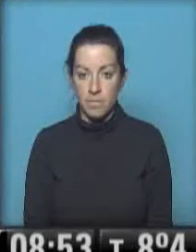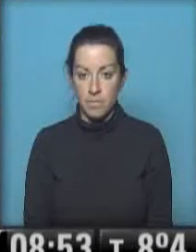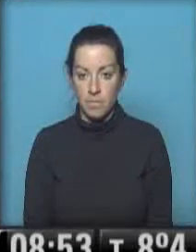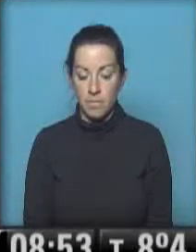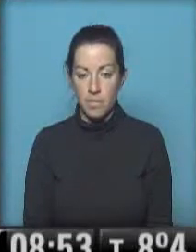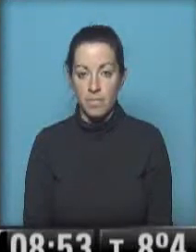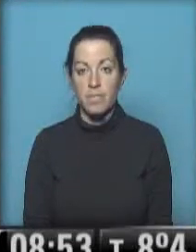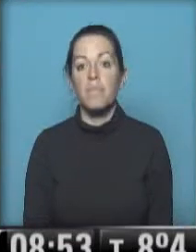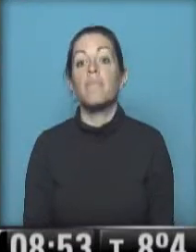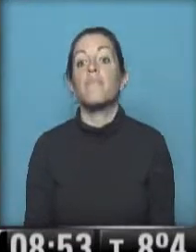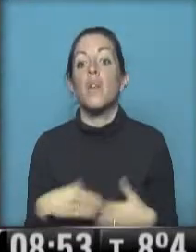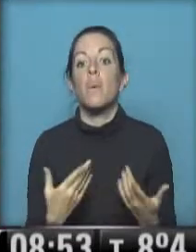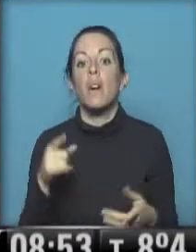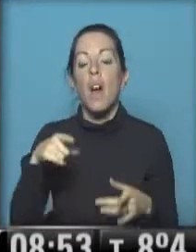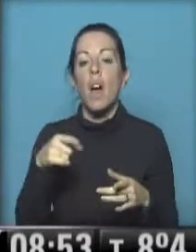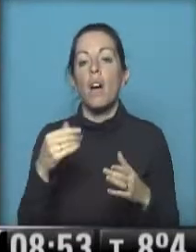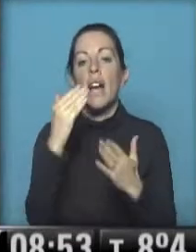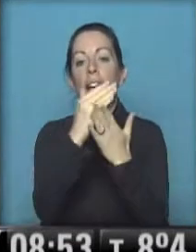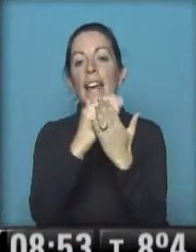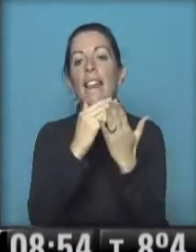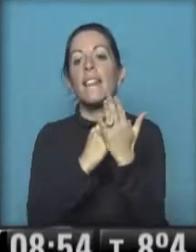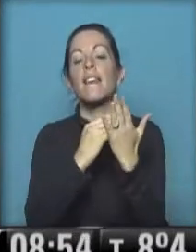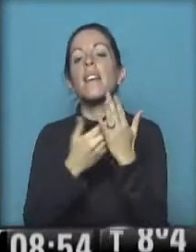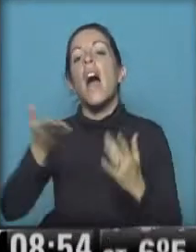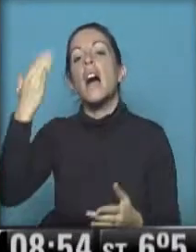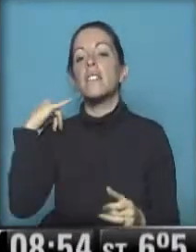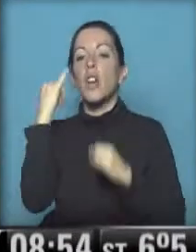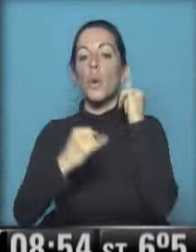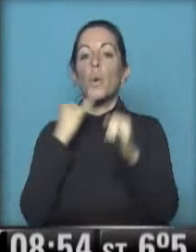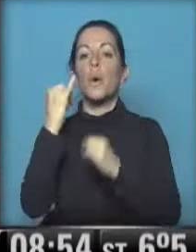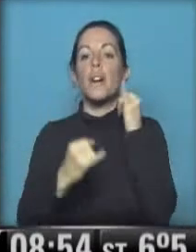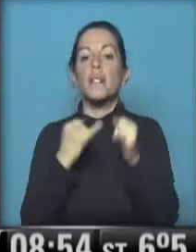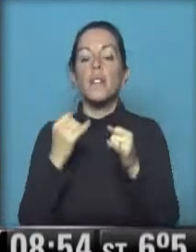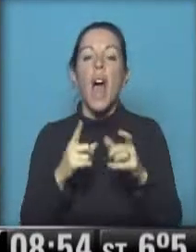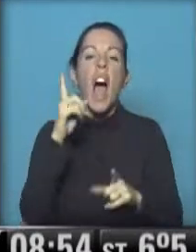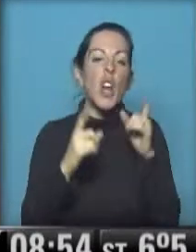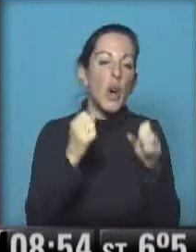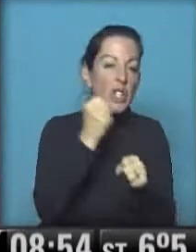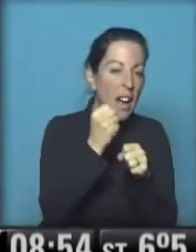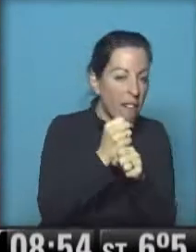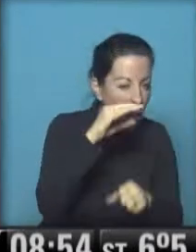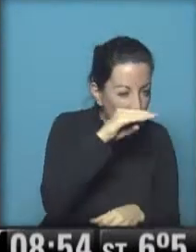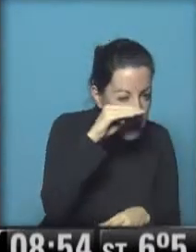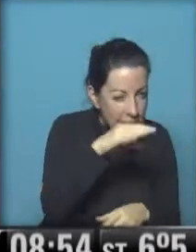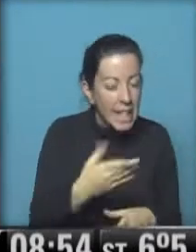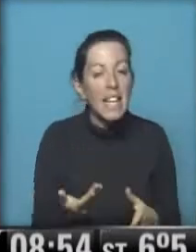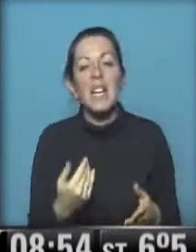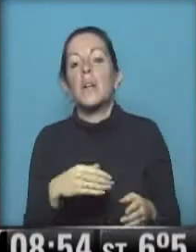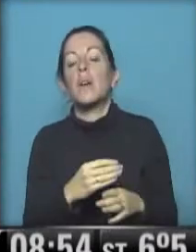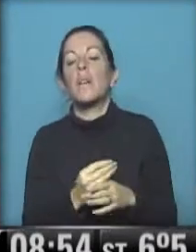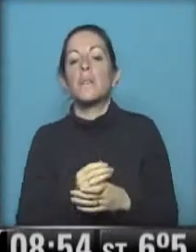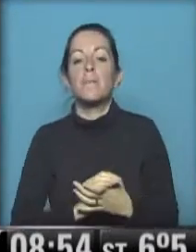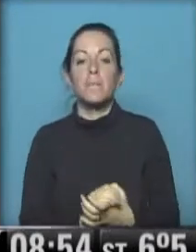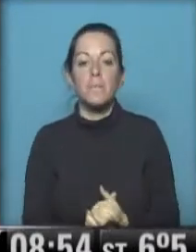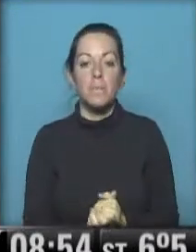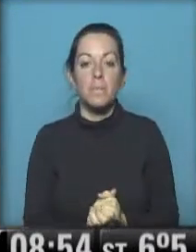bueno vamos a repasar un índice que se dio a conocer el día de ayer y tiene que ver con el trabajo en negro trabajo informal que bajo claro si se lo